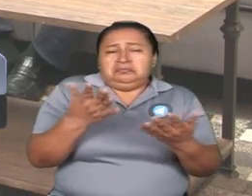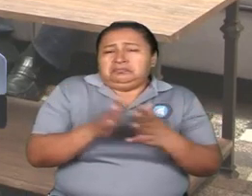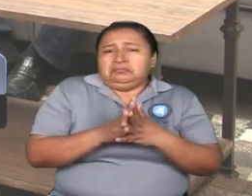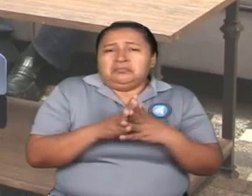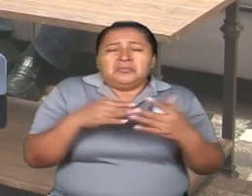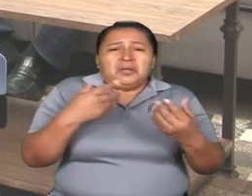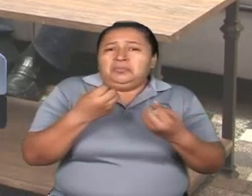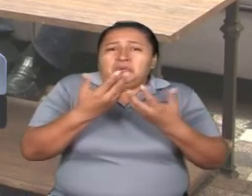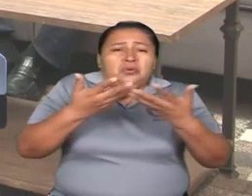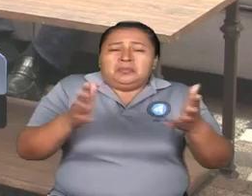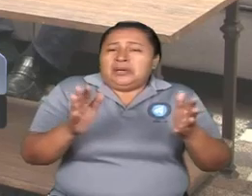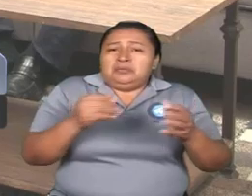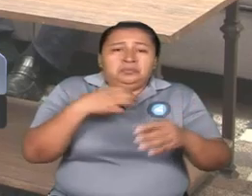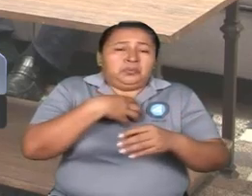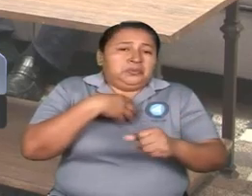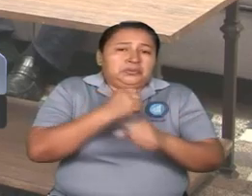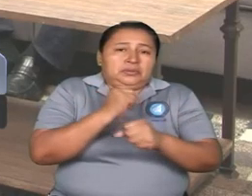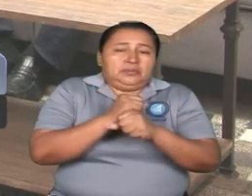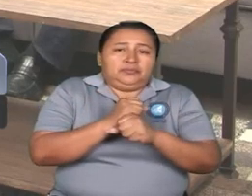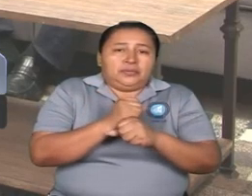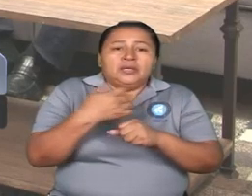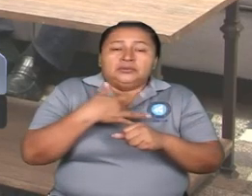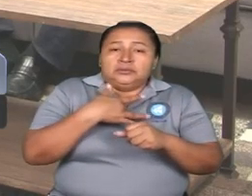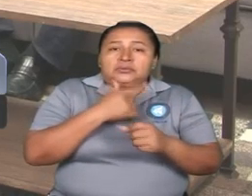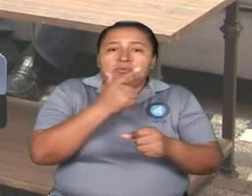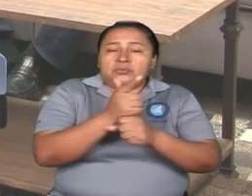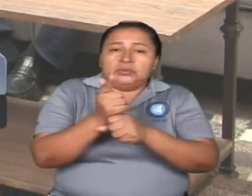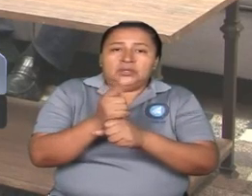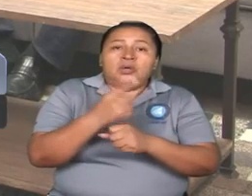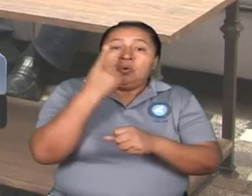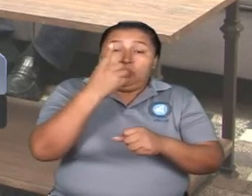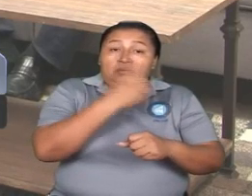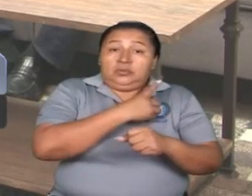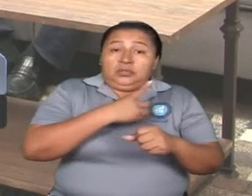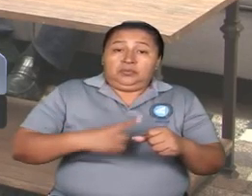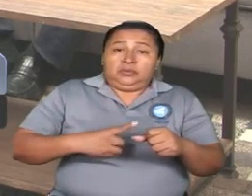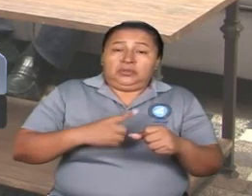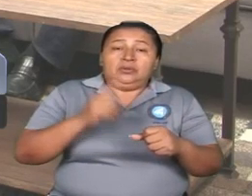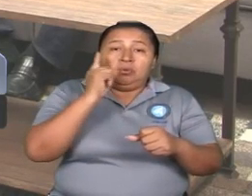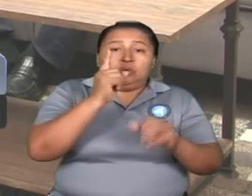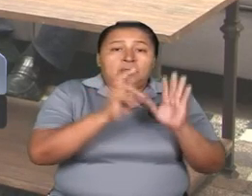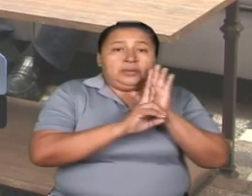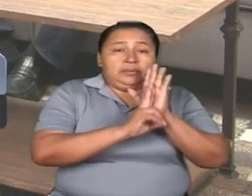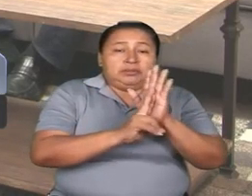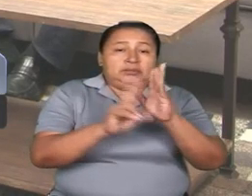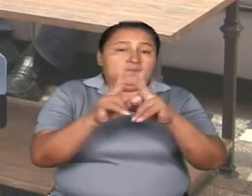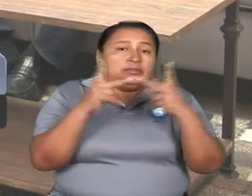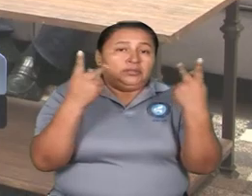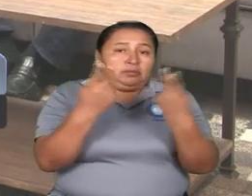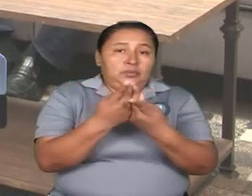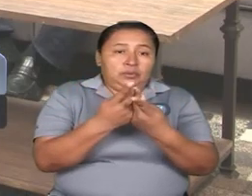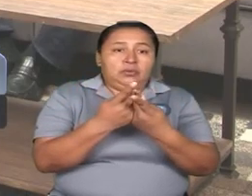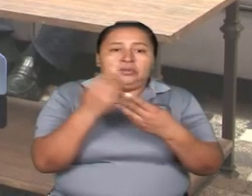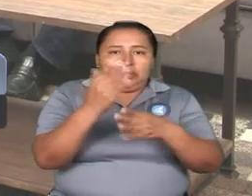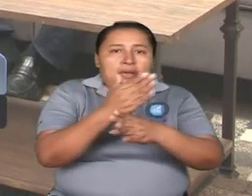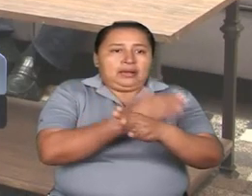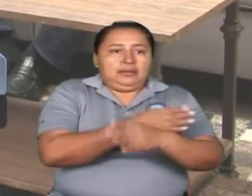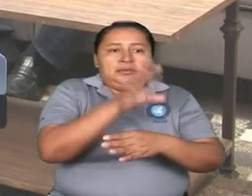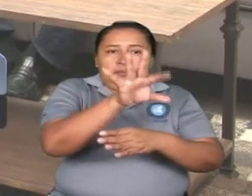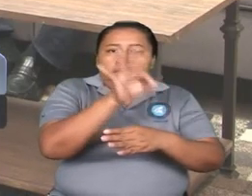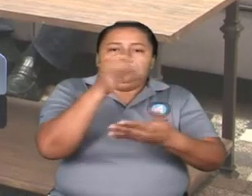por naturaleza, pues, o sea, un canal, un diputado, sí, es sí. Un representante del pueblo que lo eligió en una